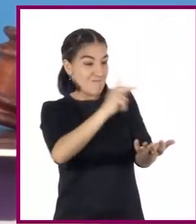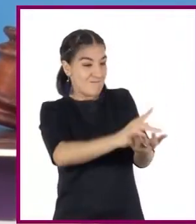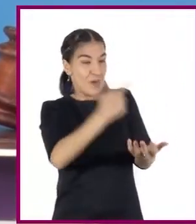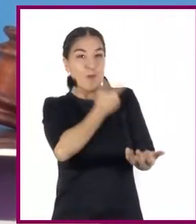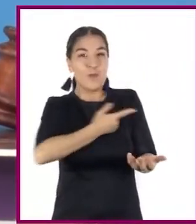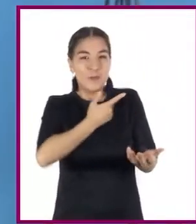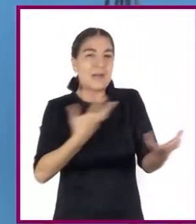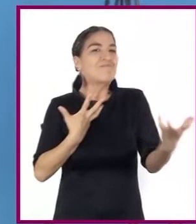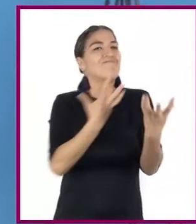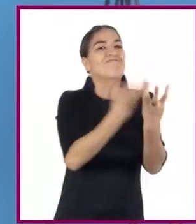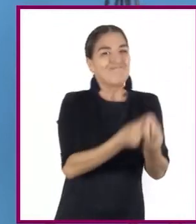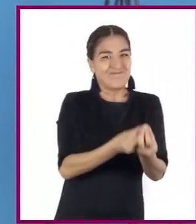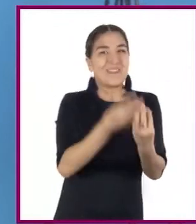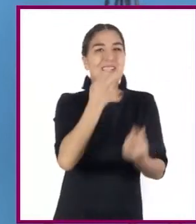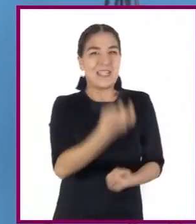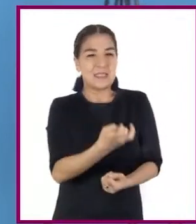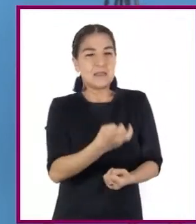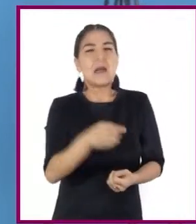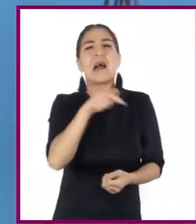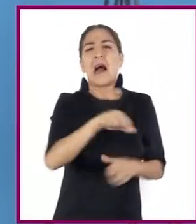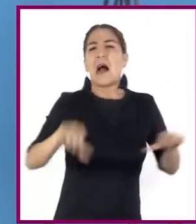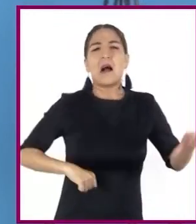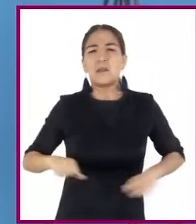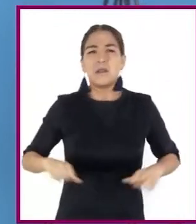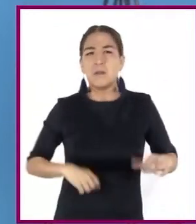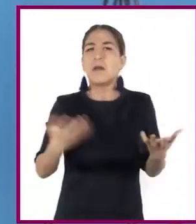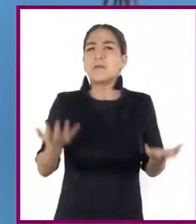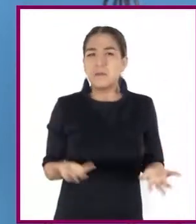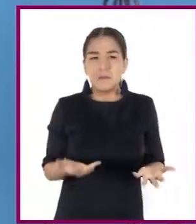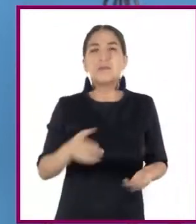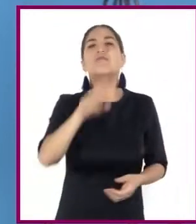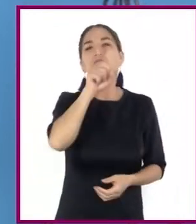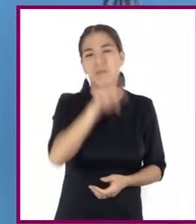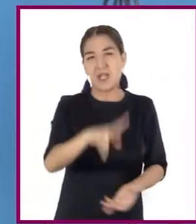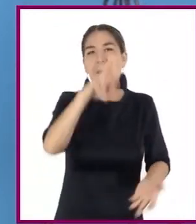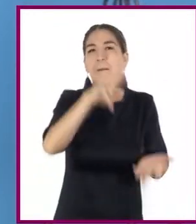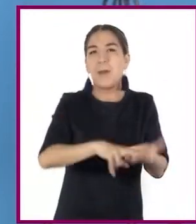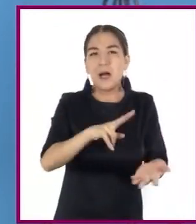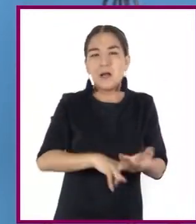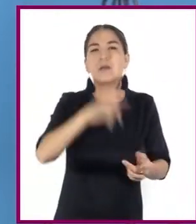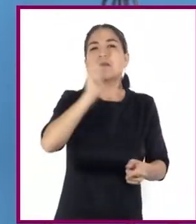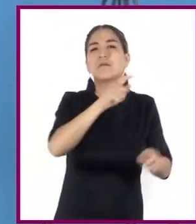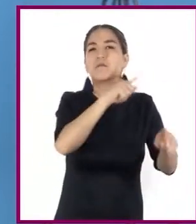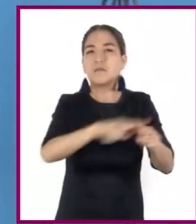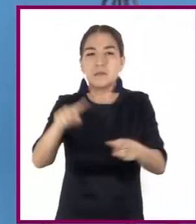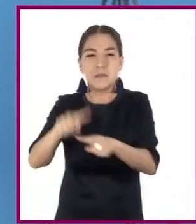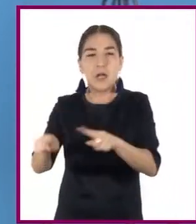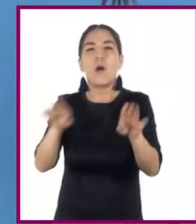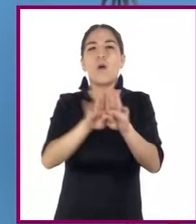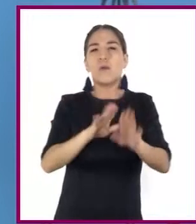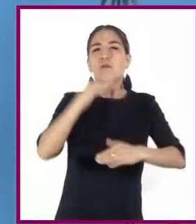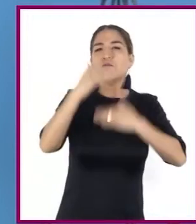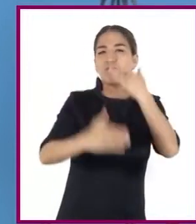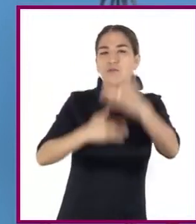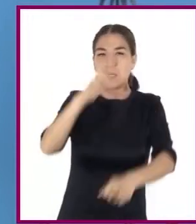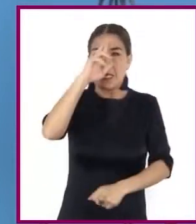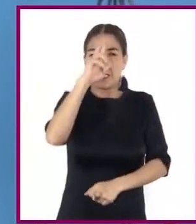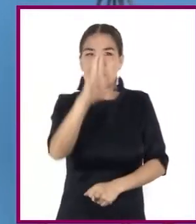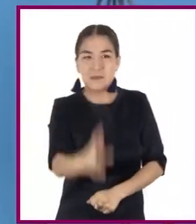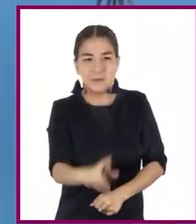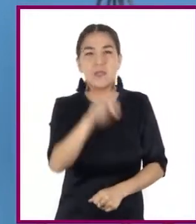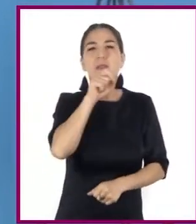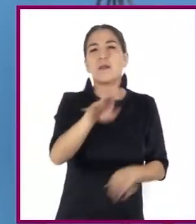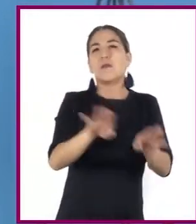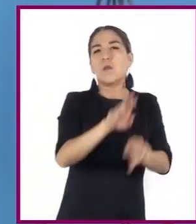afecto por algo. Estas acciones también generan valoración por la diversidad, fomentando el respeto y